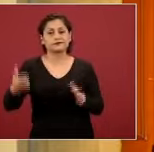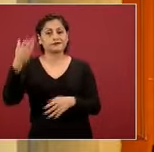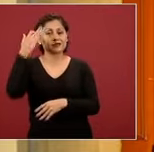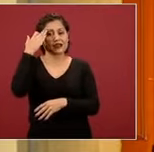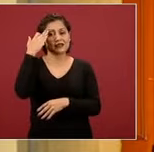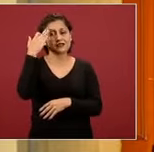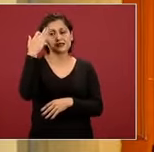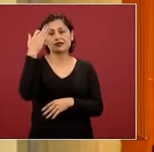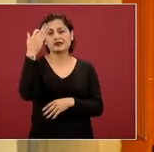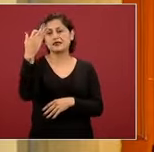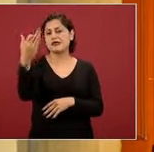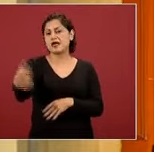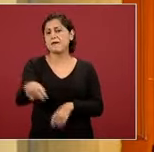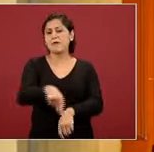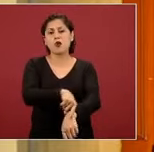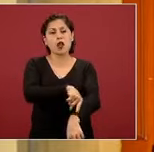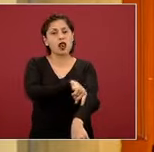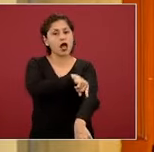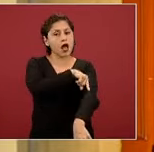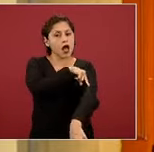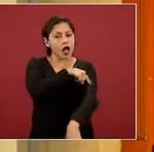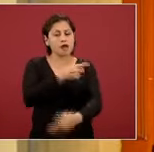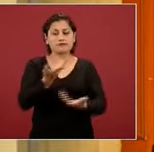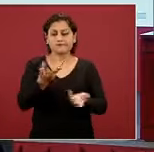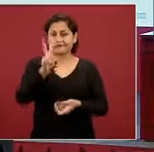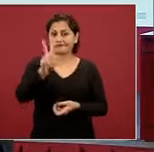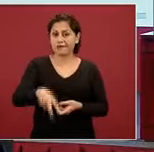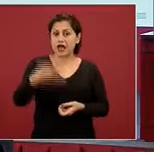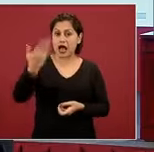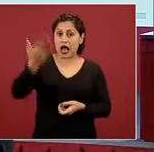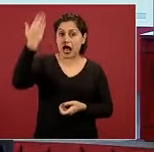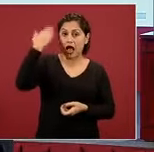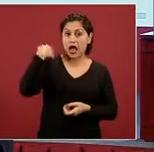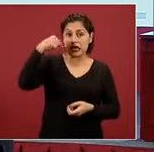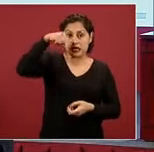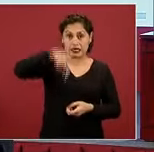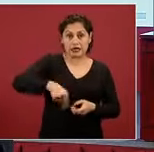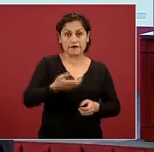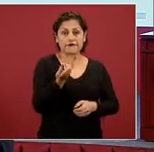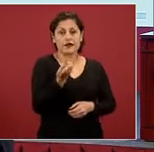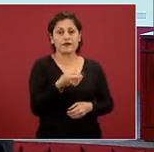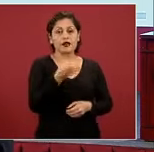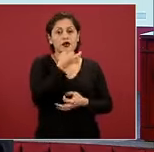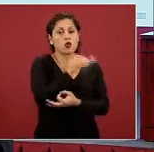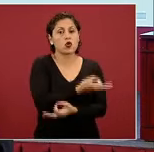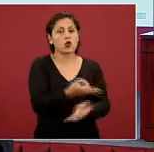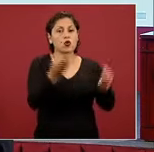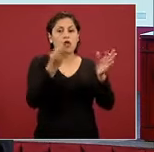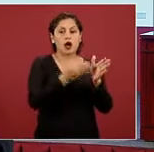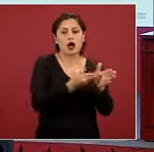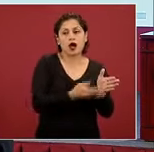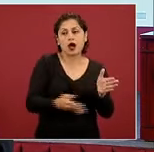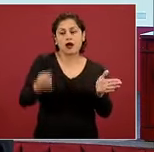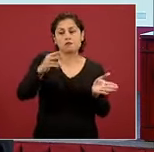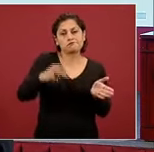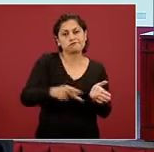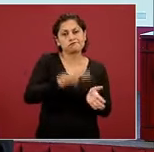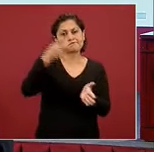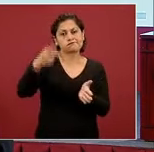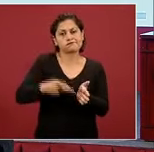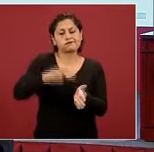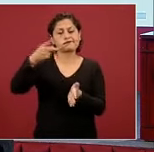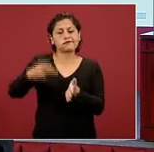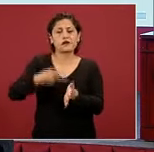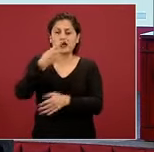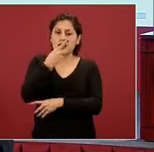muy larga. Lo dijimos desde febrero, lo repetimos nuevamente, lo hemos dicho en más de 20 o 30 ocasiones.